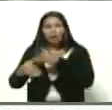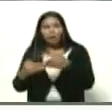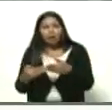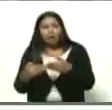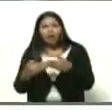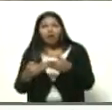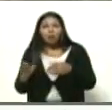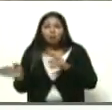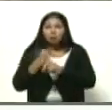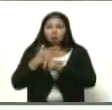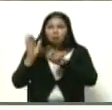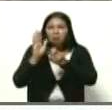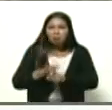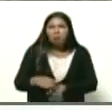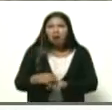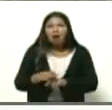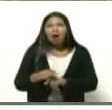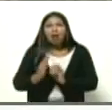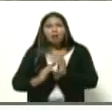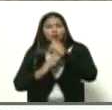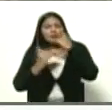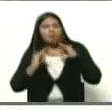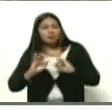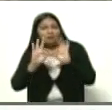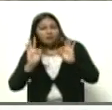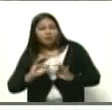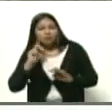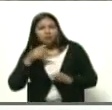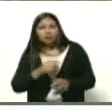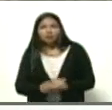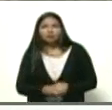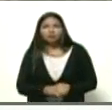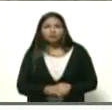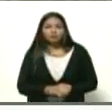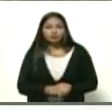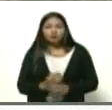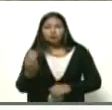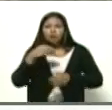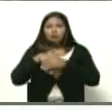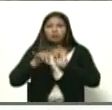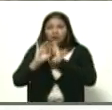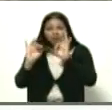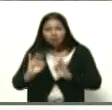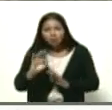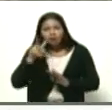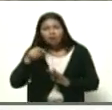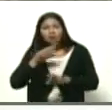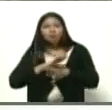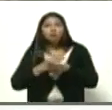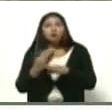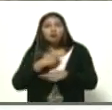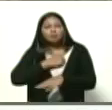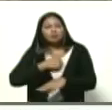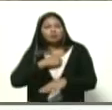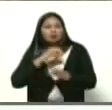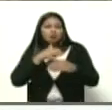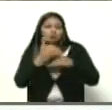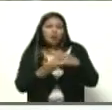el golpismo, la aventura, el neocolonialismo y el vasallaje, lamentablemente, porque han sido